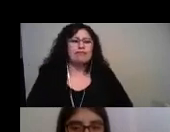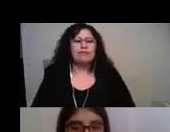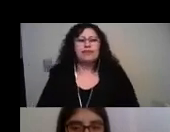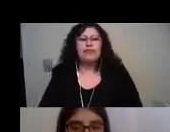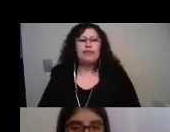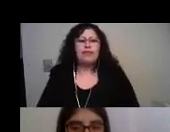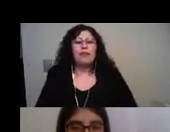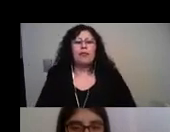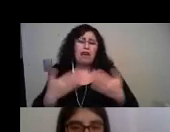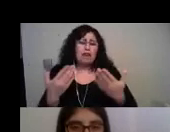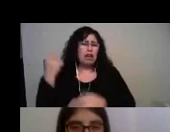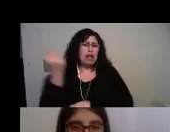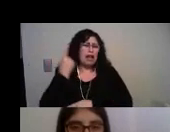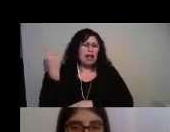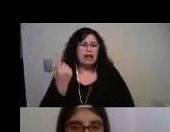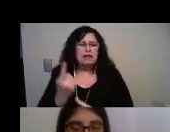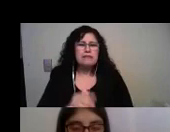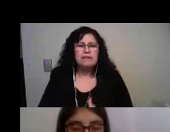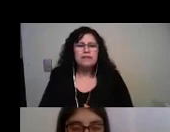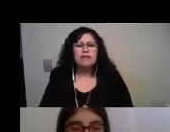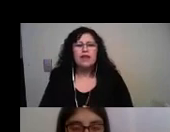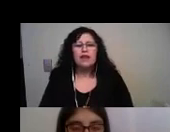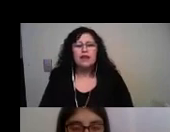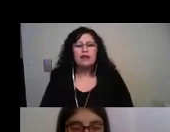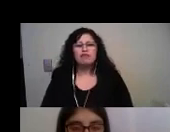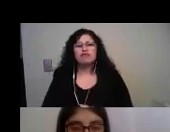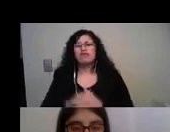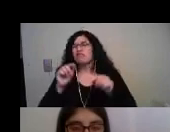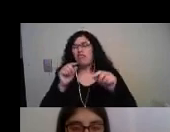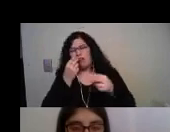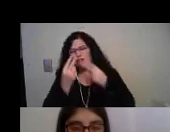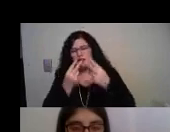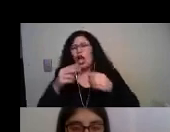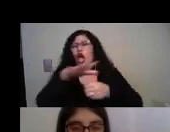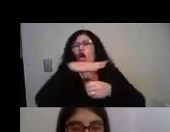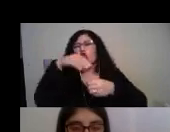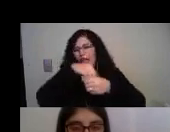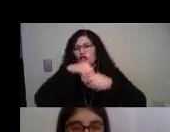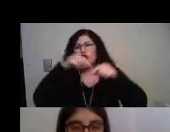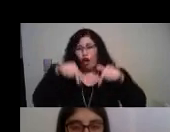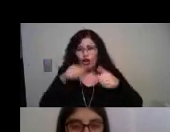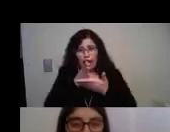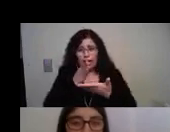En general, y llevando un poco a contextualizar lo que tiene que ver con los contenidos de hoy día, ¿cierto?